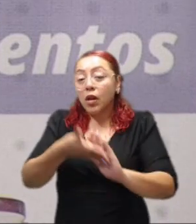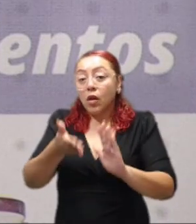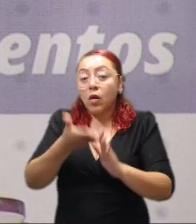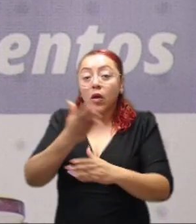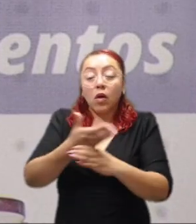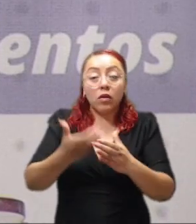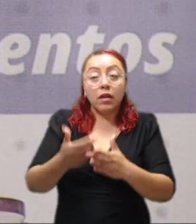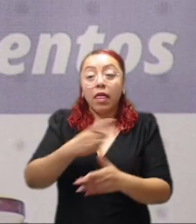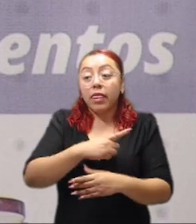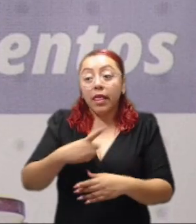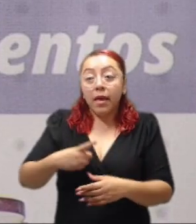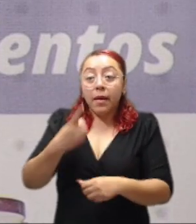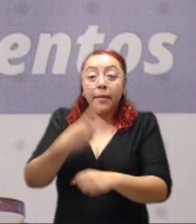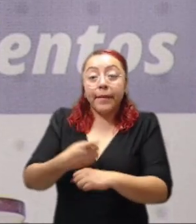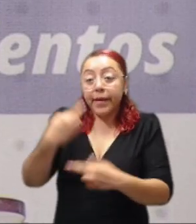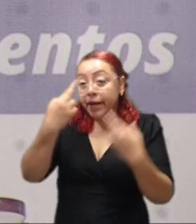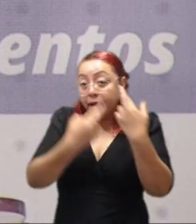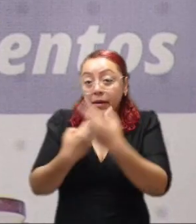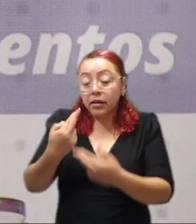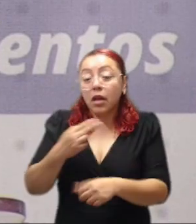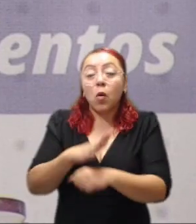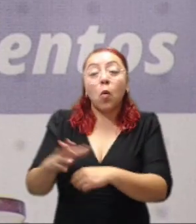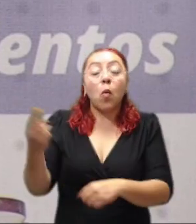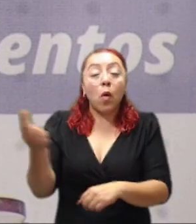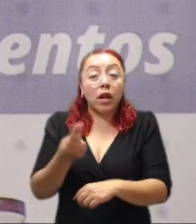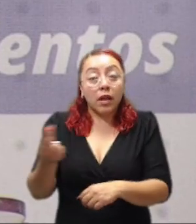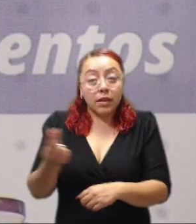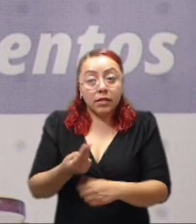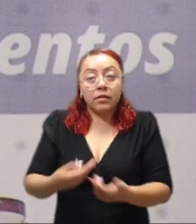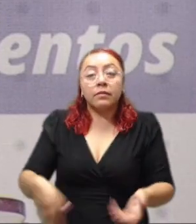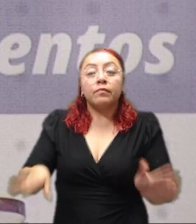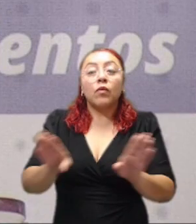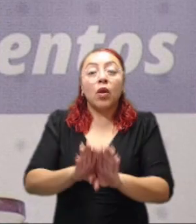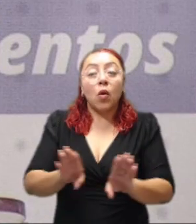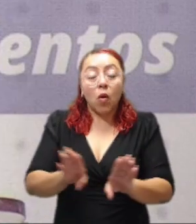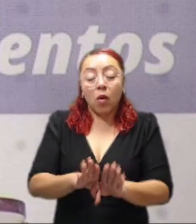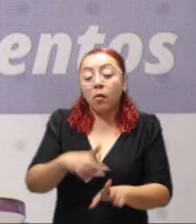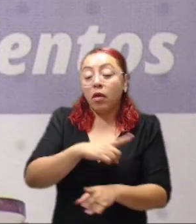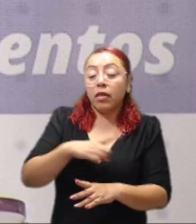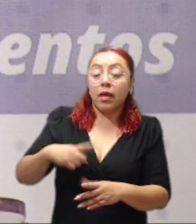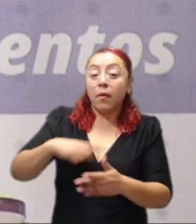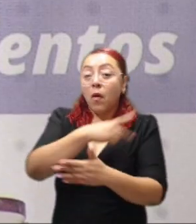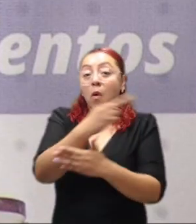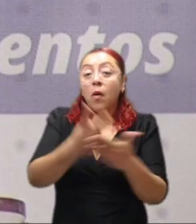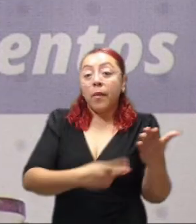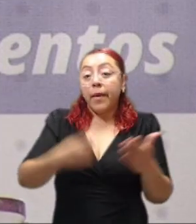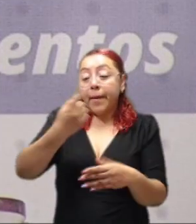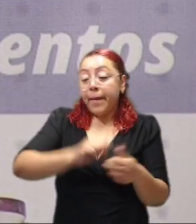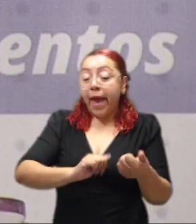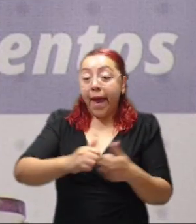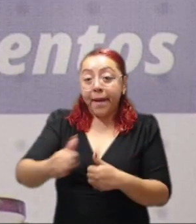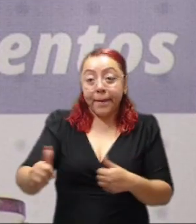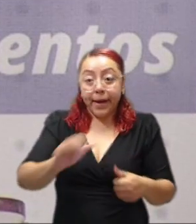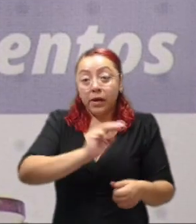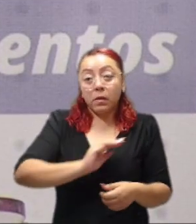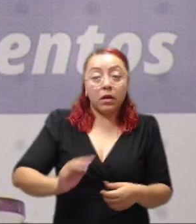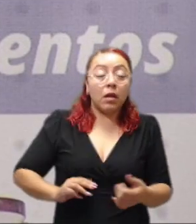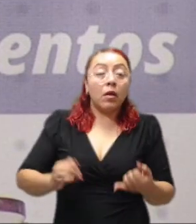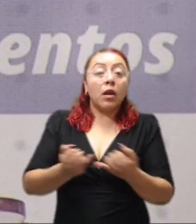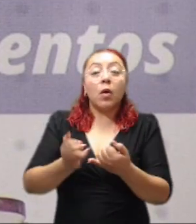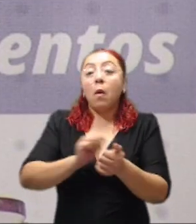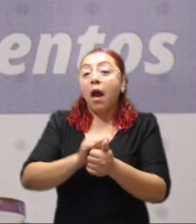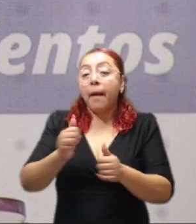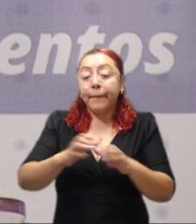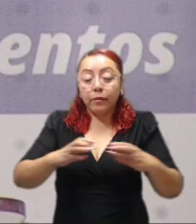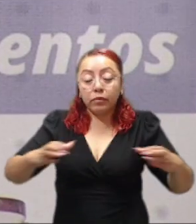primordiales de cada comunidad serán ejecutadas a través de un plan de desarrollo municipal y un plan de desarrollo urbano del cual carecemos y se